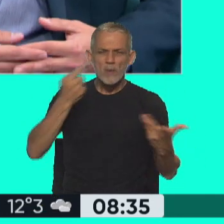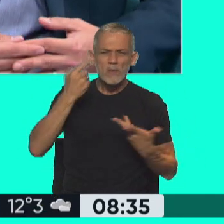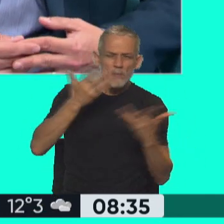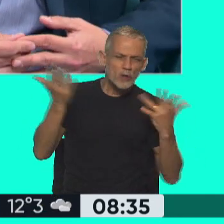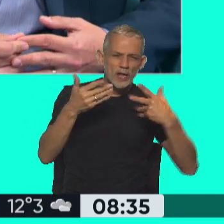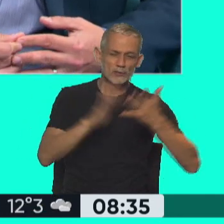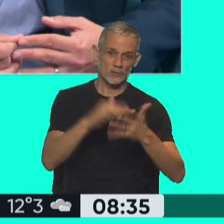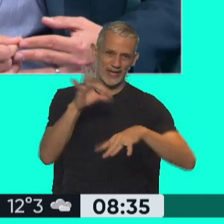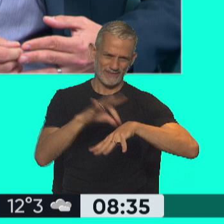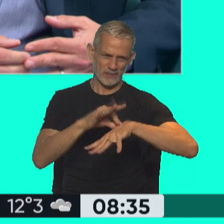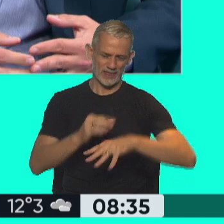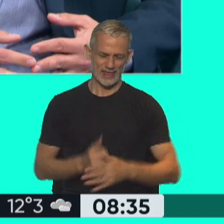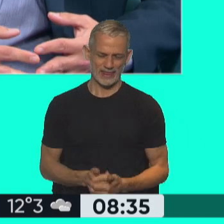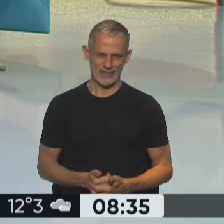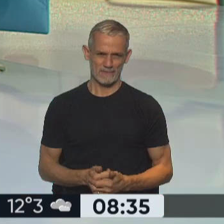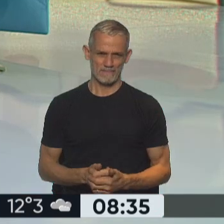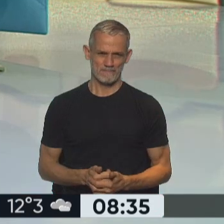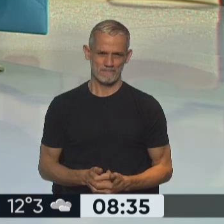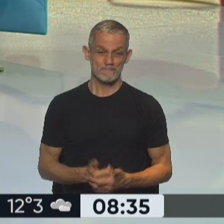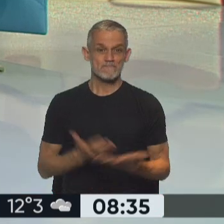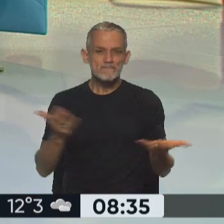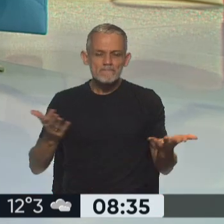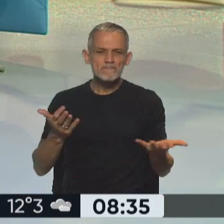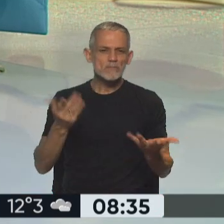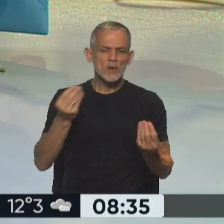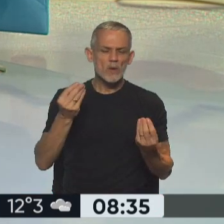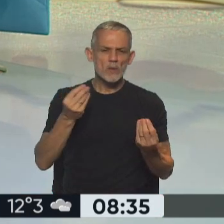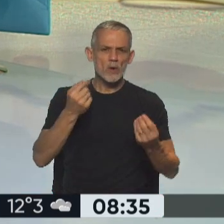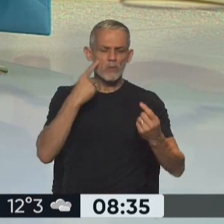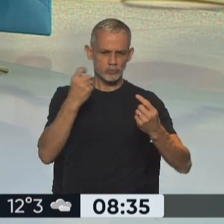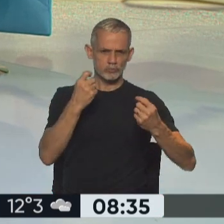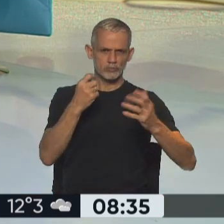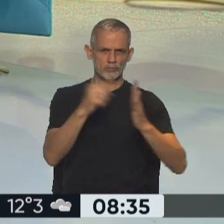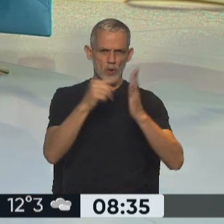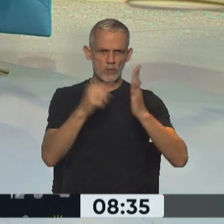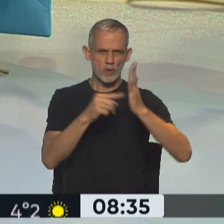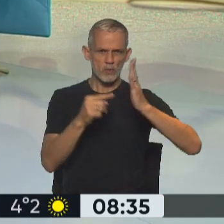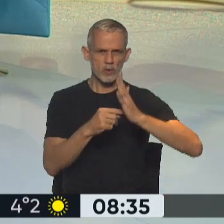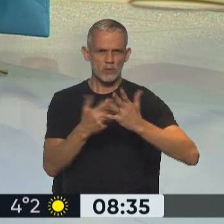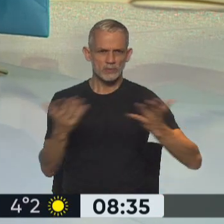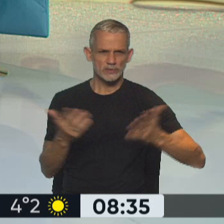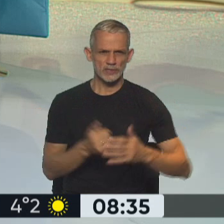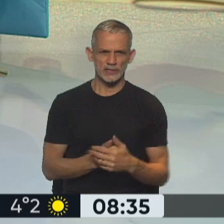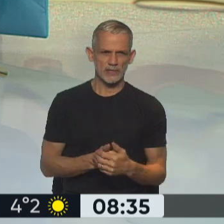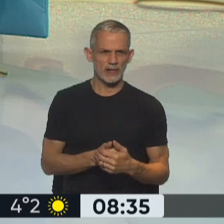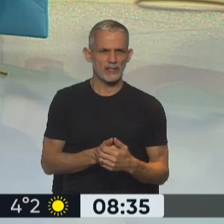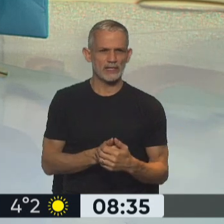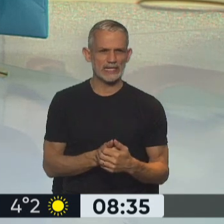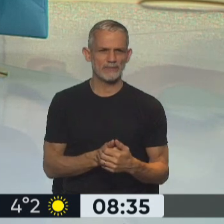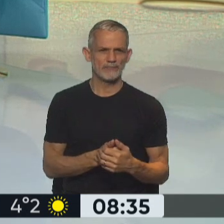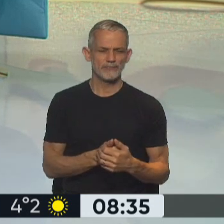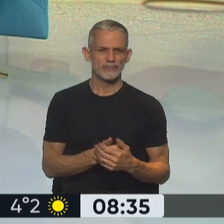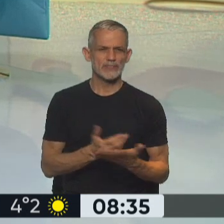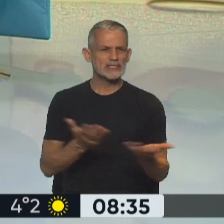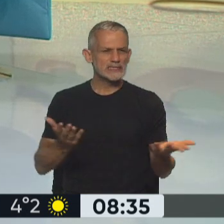un poco la enfermedad. Bueno, a ver, alarmas frecuentes, tempranas, yo no me acuerdo de nada últimamente, ¿no? ¿Eso que